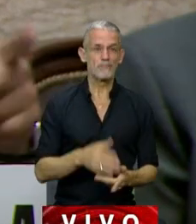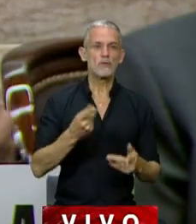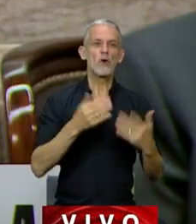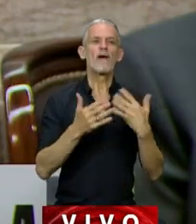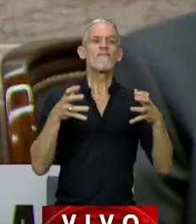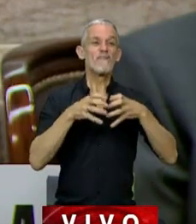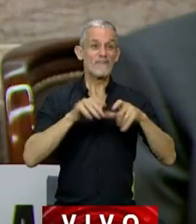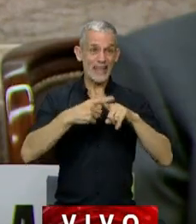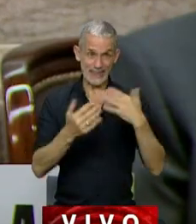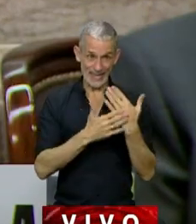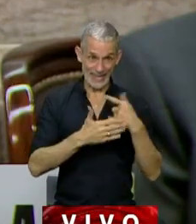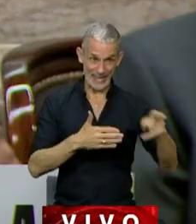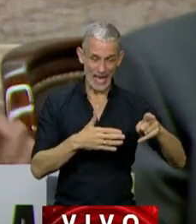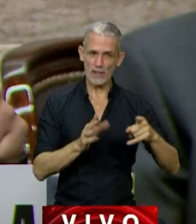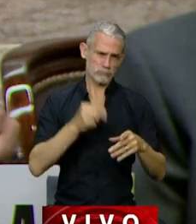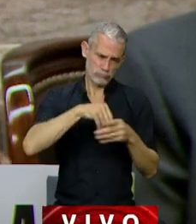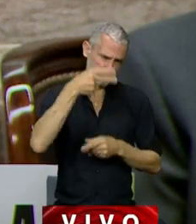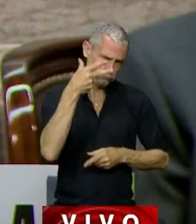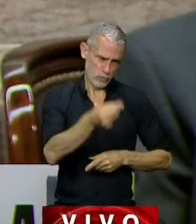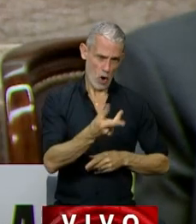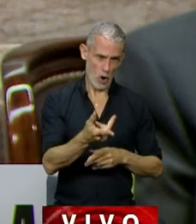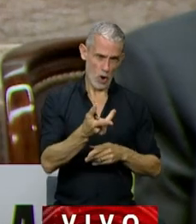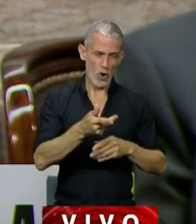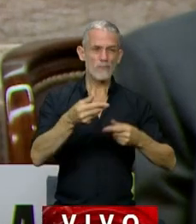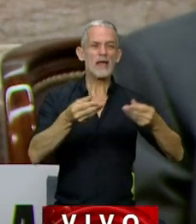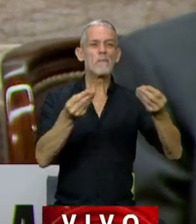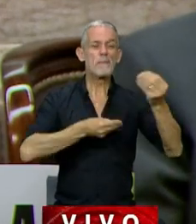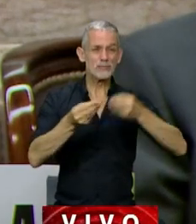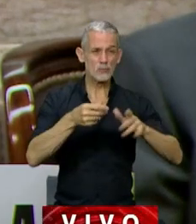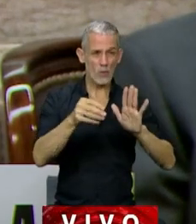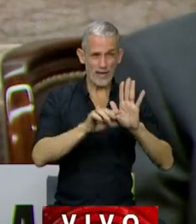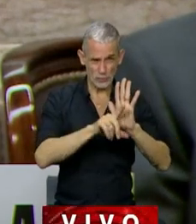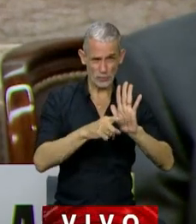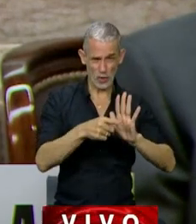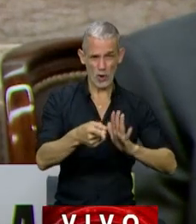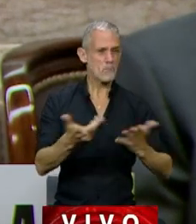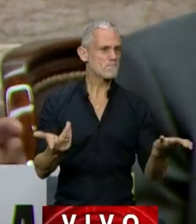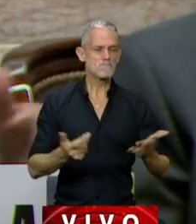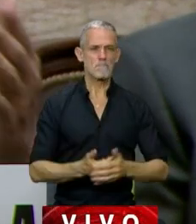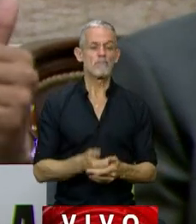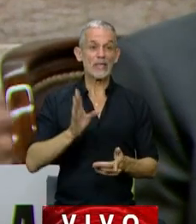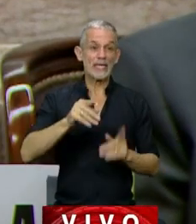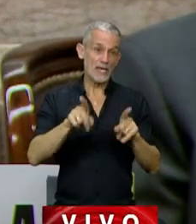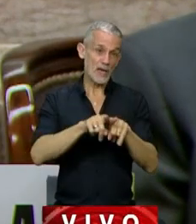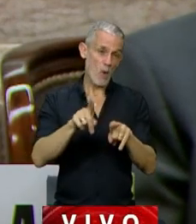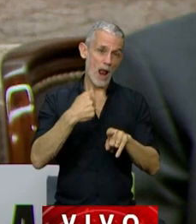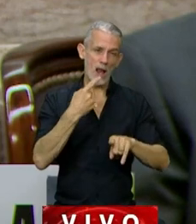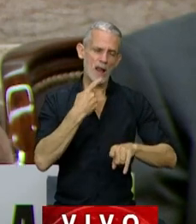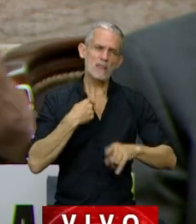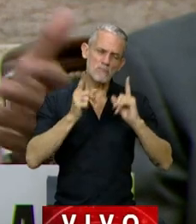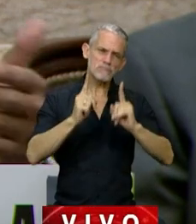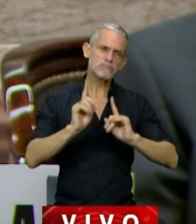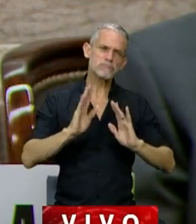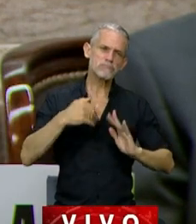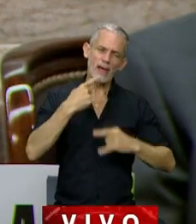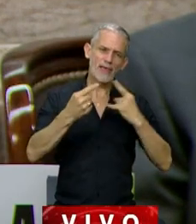el Frente de Izquierda, vamos a rechazar este presupuesto y, como siempre hemos sostenido,